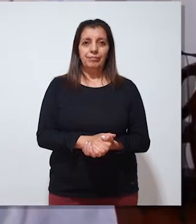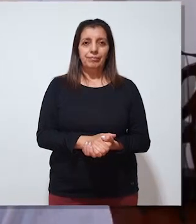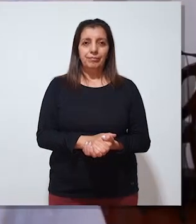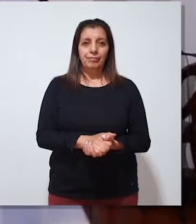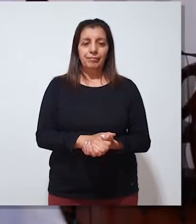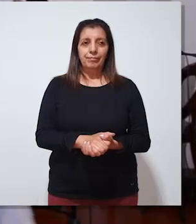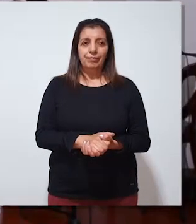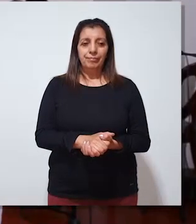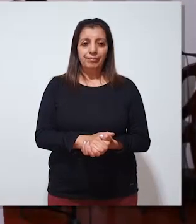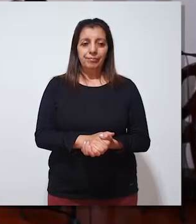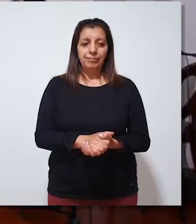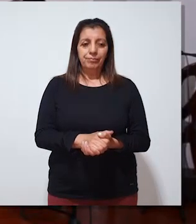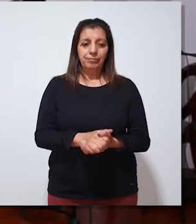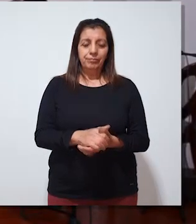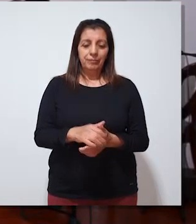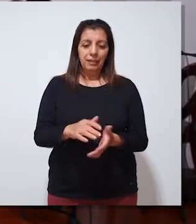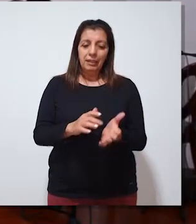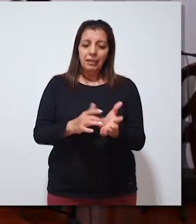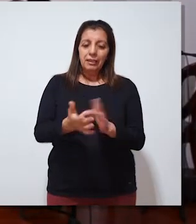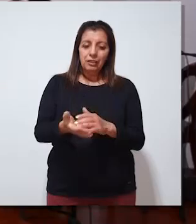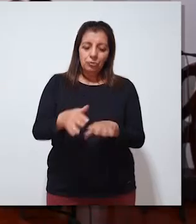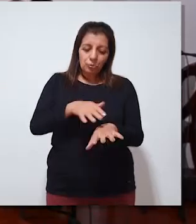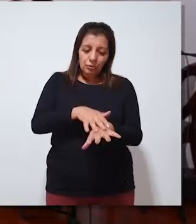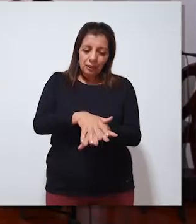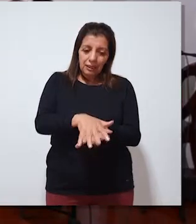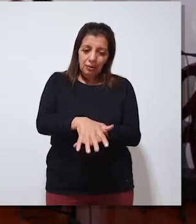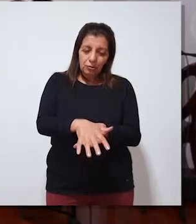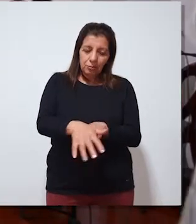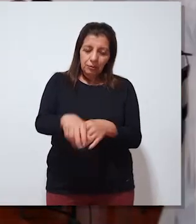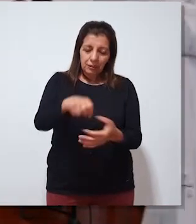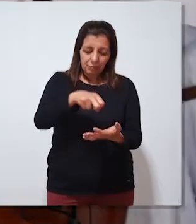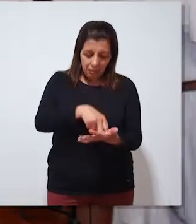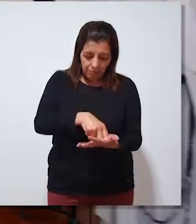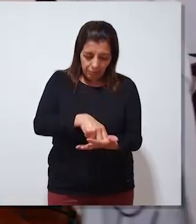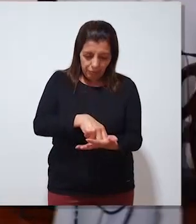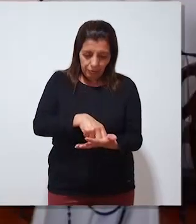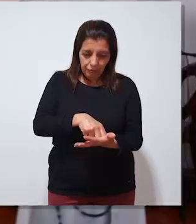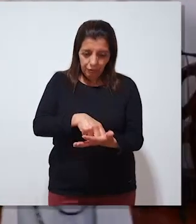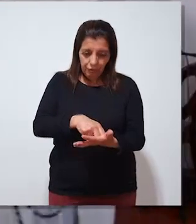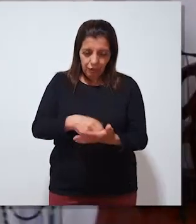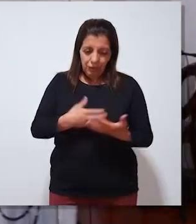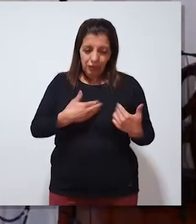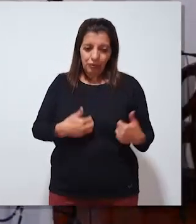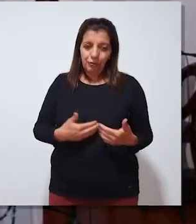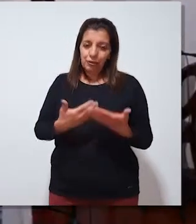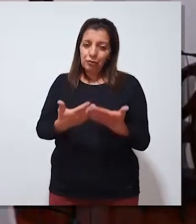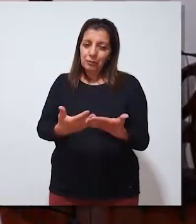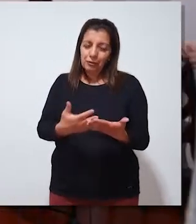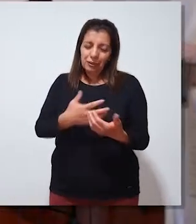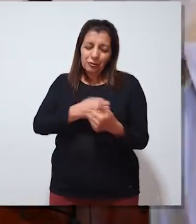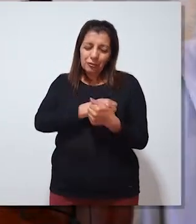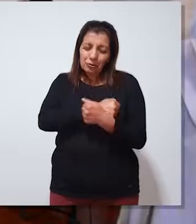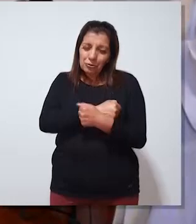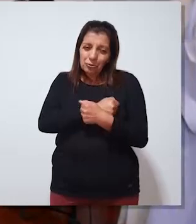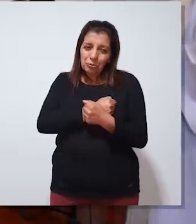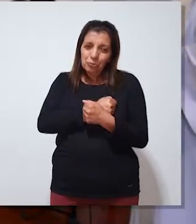A tus pies, oh Jesús mío, me postro y te ofrezco el arrepentimiento de mi corazón contrito, que se abandona en su nada y en